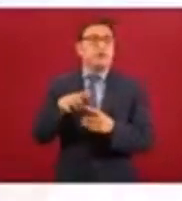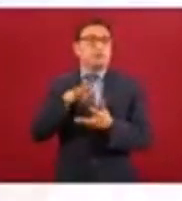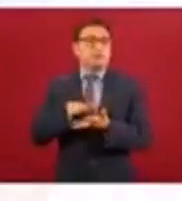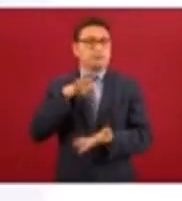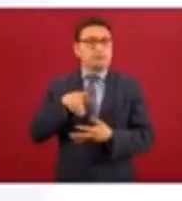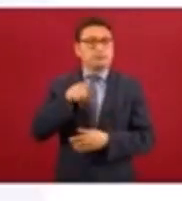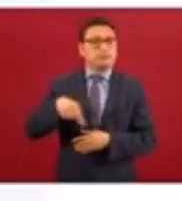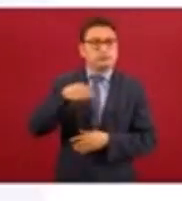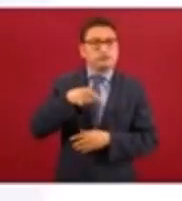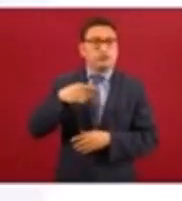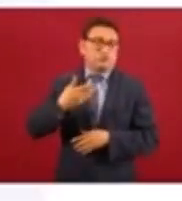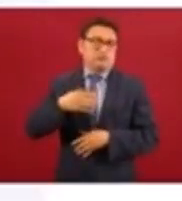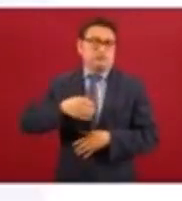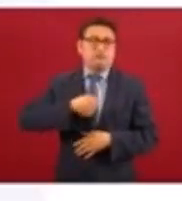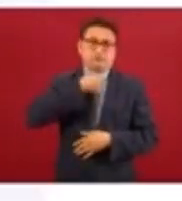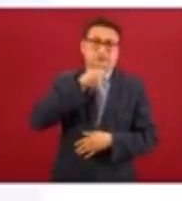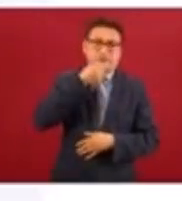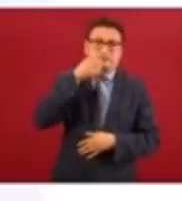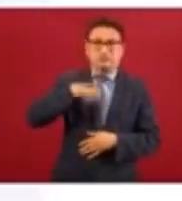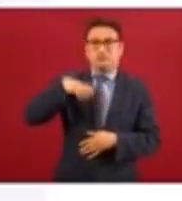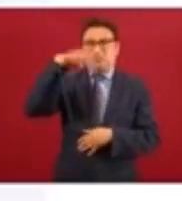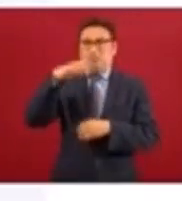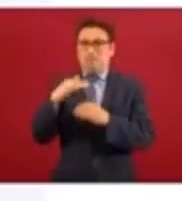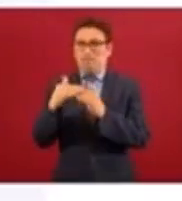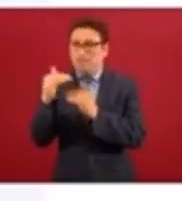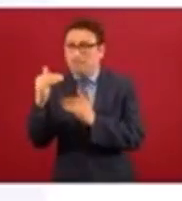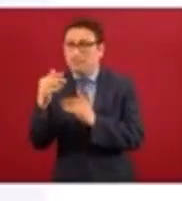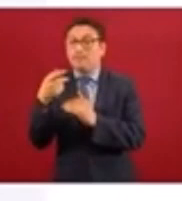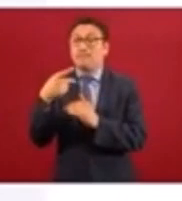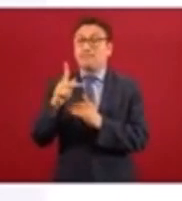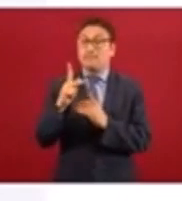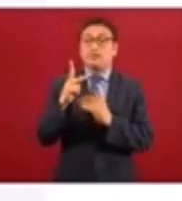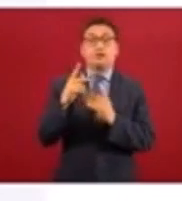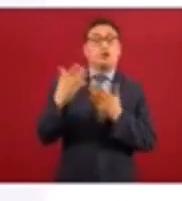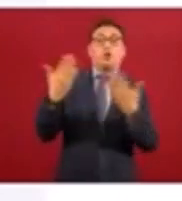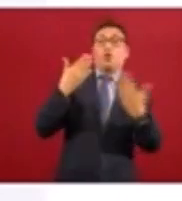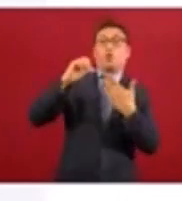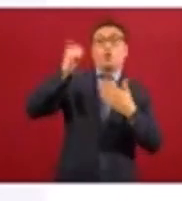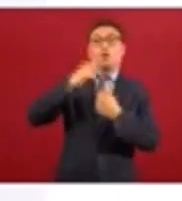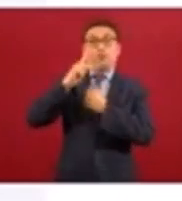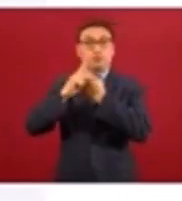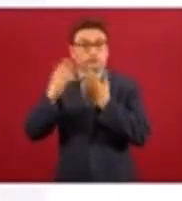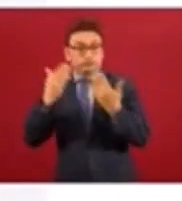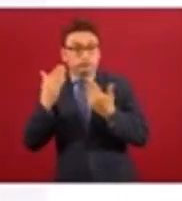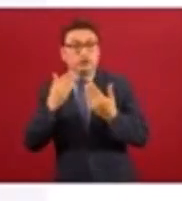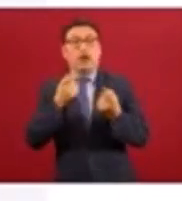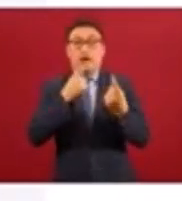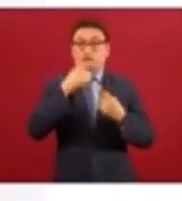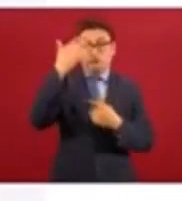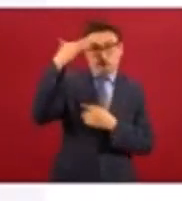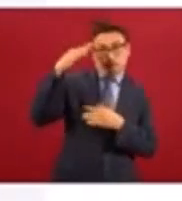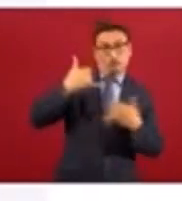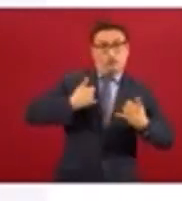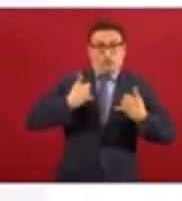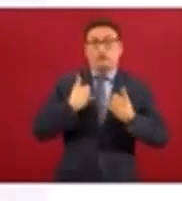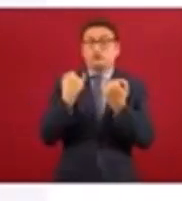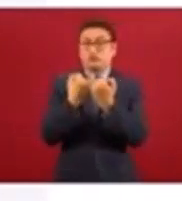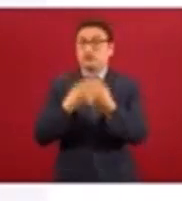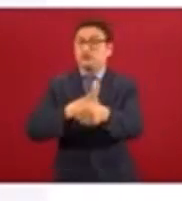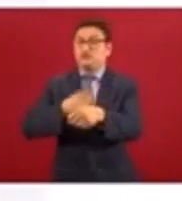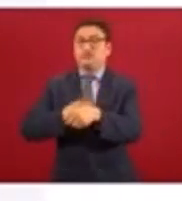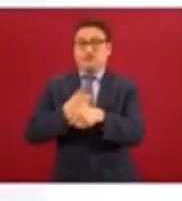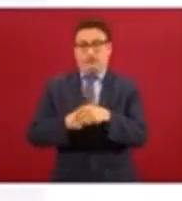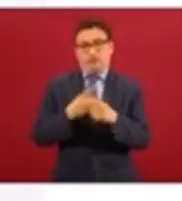la parte de edad avanzada, pero notoriamente con respecto a otros países tenemos adultos relativamente jóvenes, como